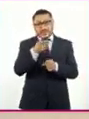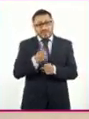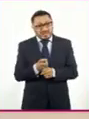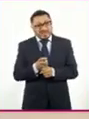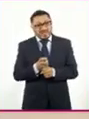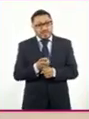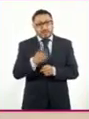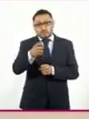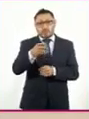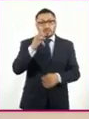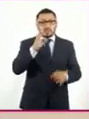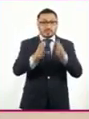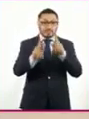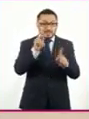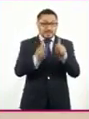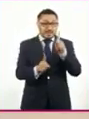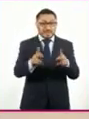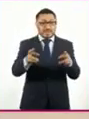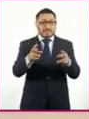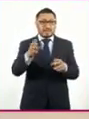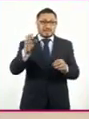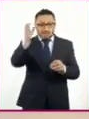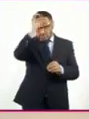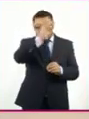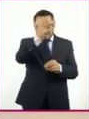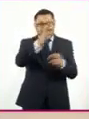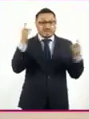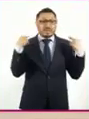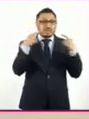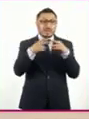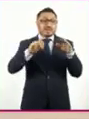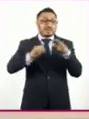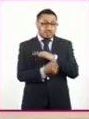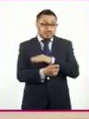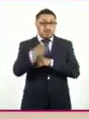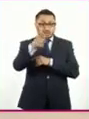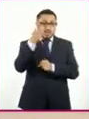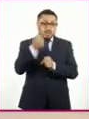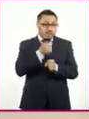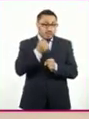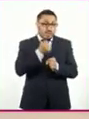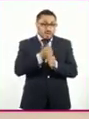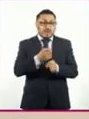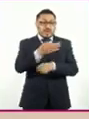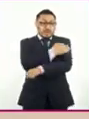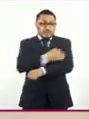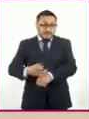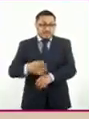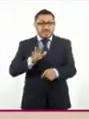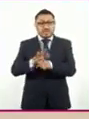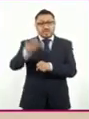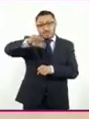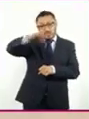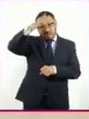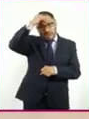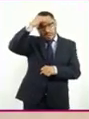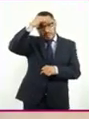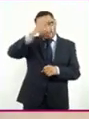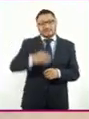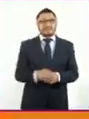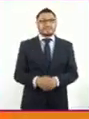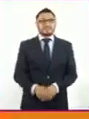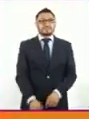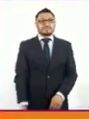su maestra o maestro de tecnología y pongan en práctica con su familia lo que aprendieron durante la